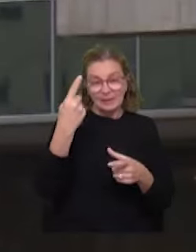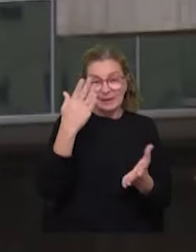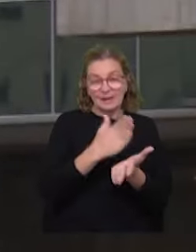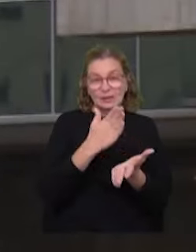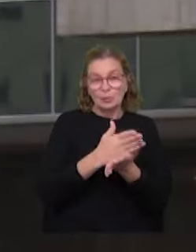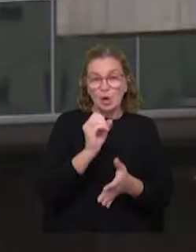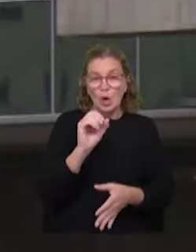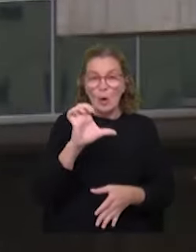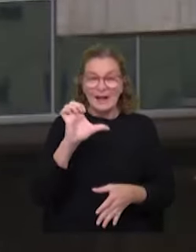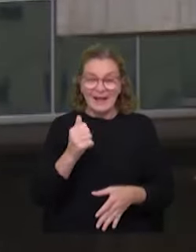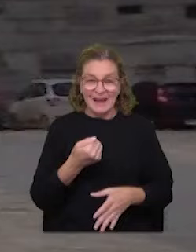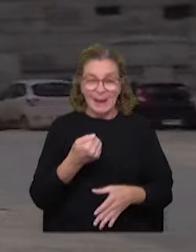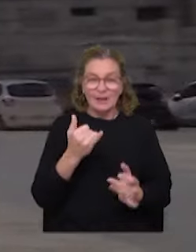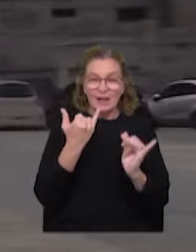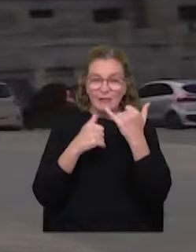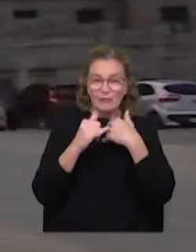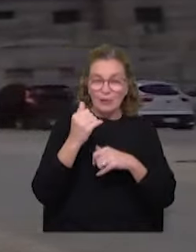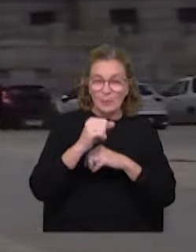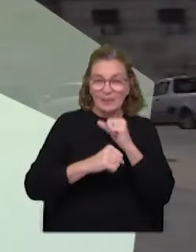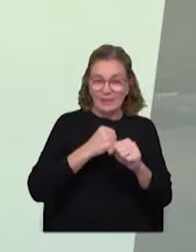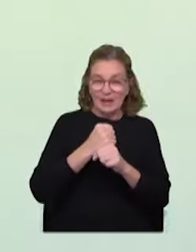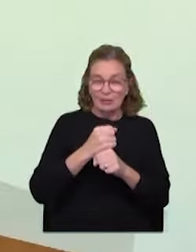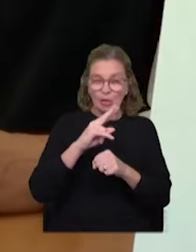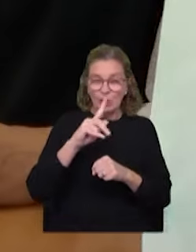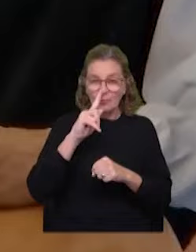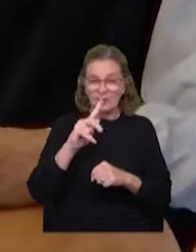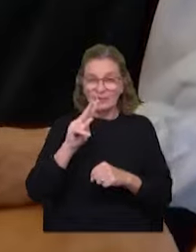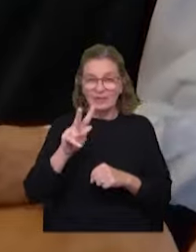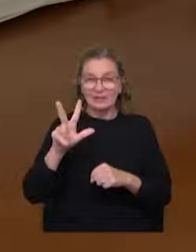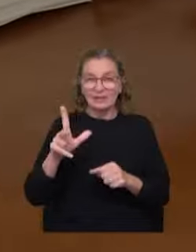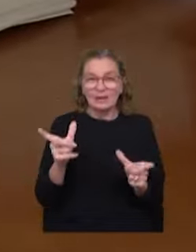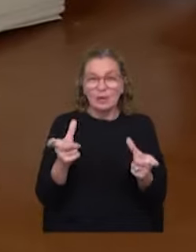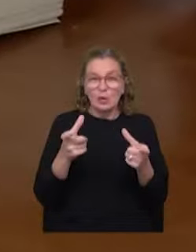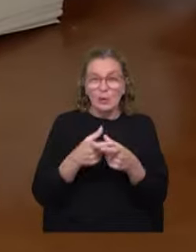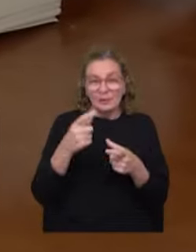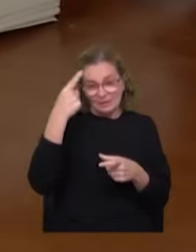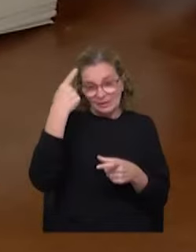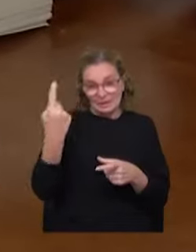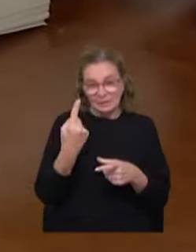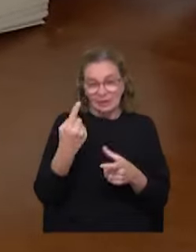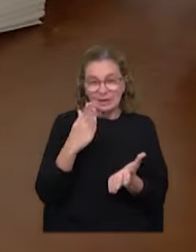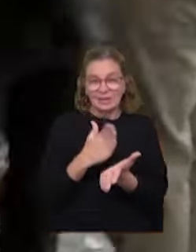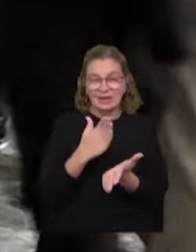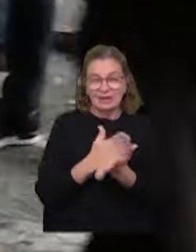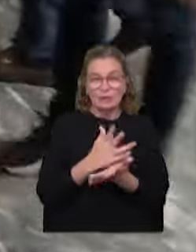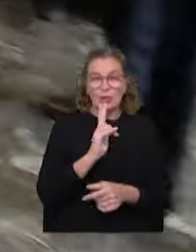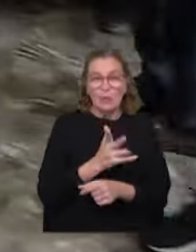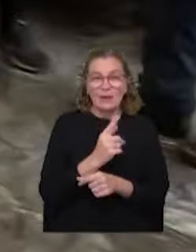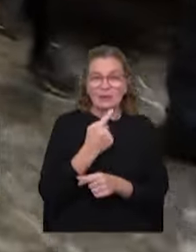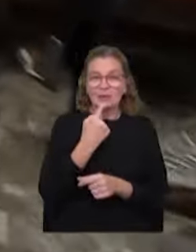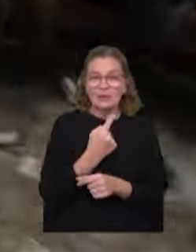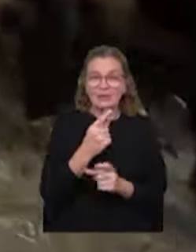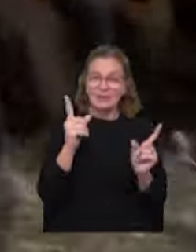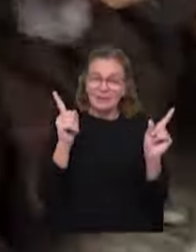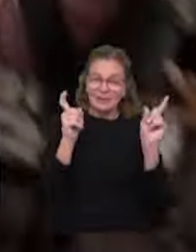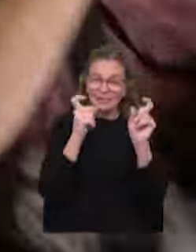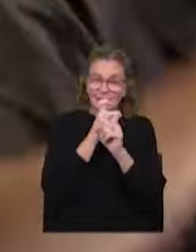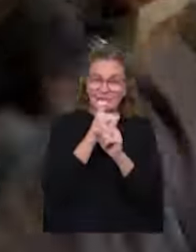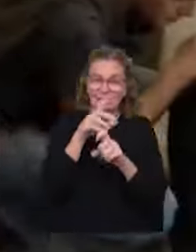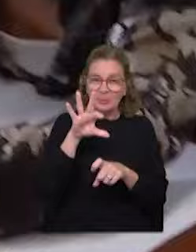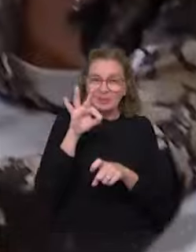oea para elaborar el informe anual 2023 la Comisión Interamericana de Derechos Humanos advierte dificultades para